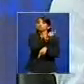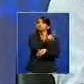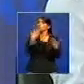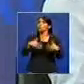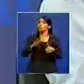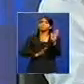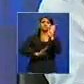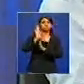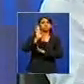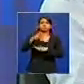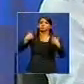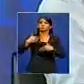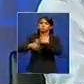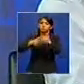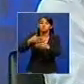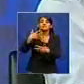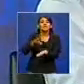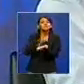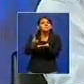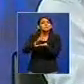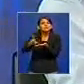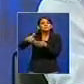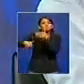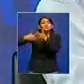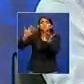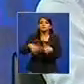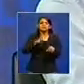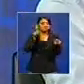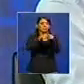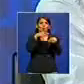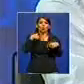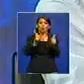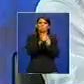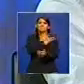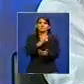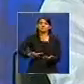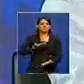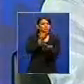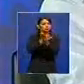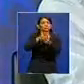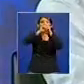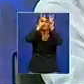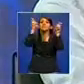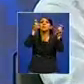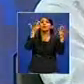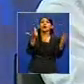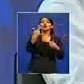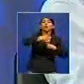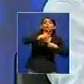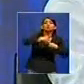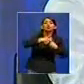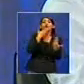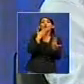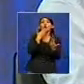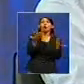muchísimo y yo creo que en las próximas semanas tendremos ya una definición con el presidente. Hay que presentarle esto al presidente sobre biocombustibles y lo que va a representar